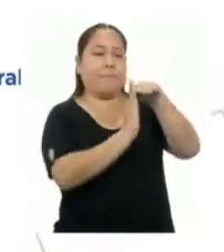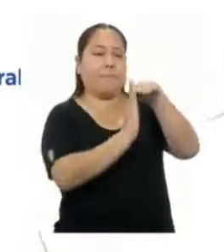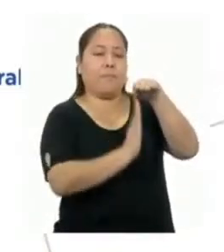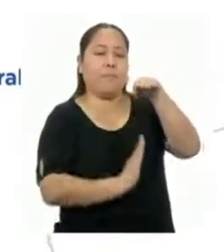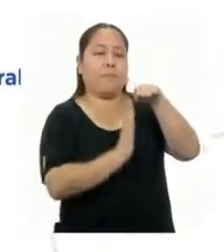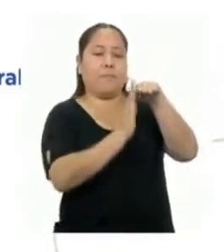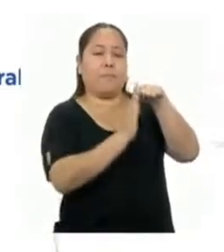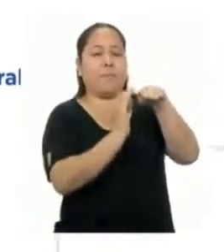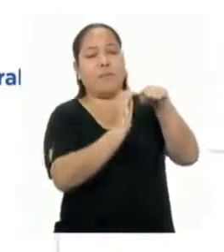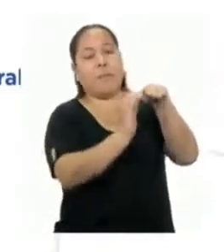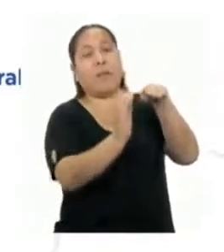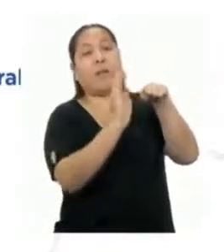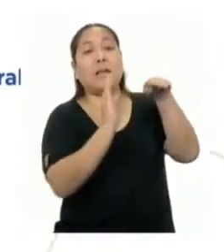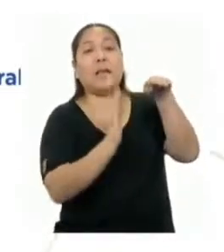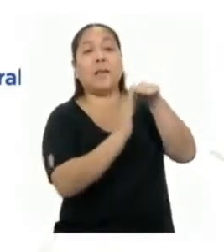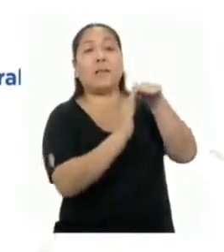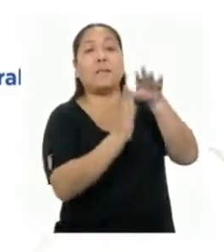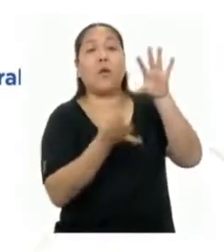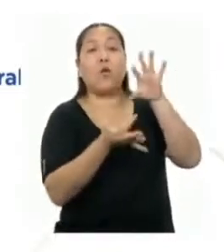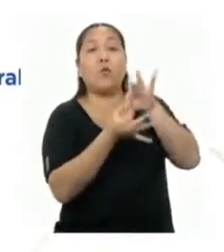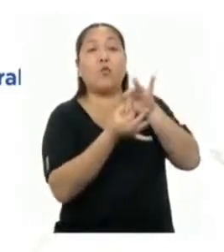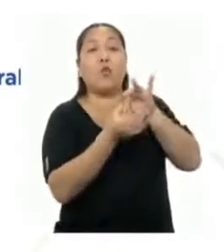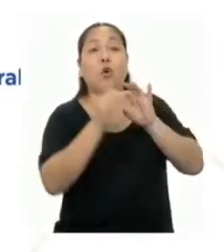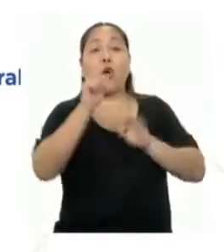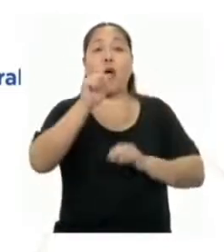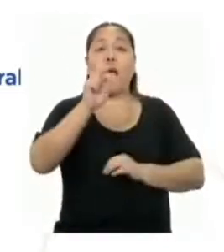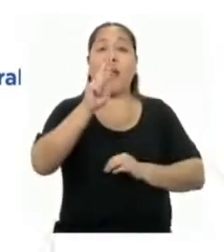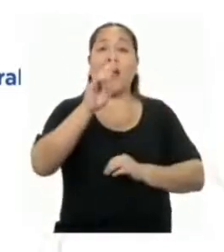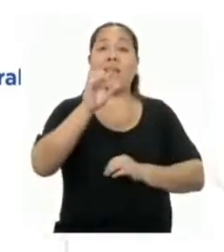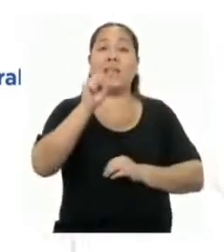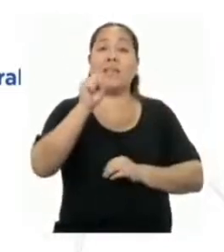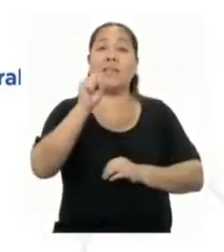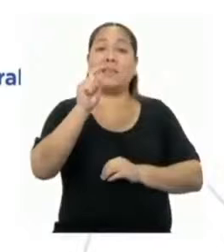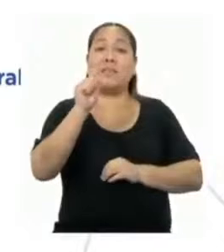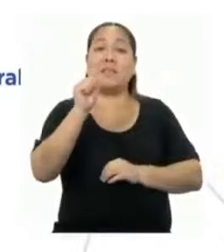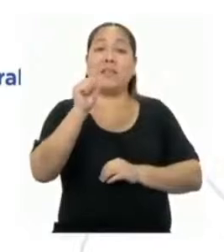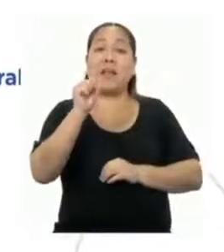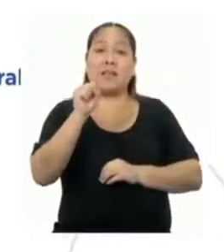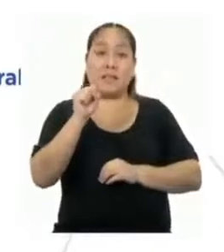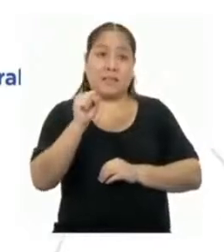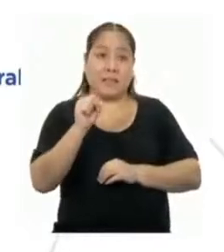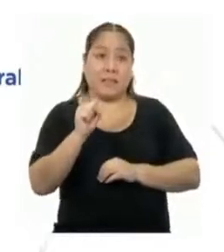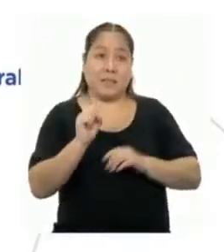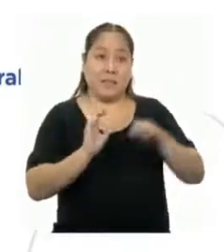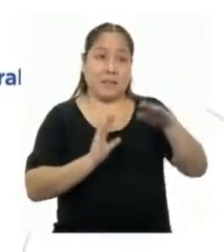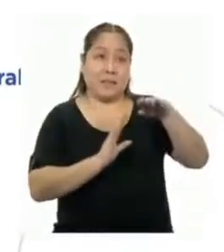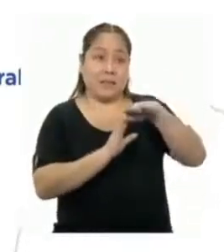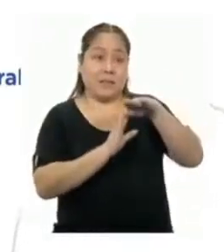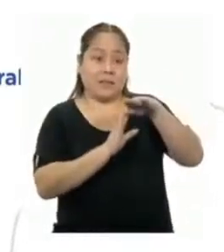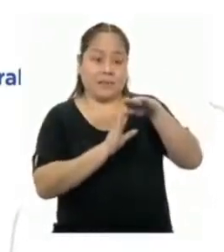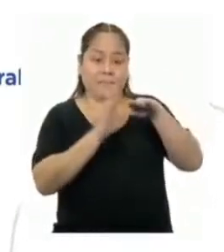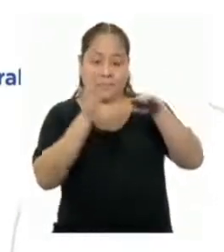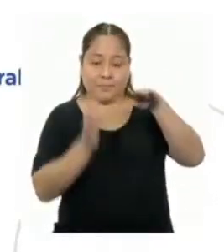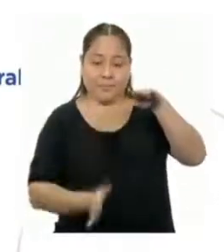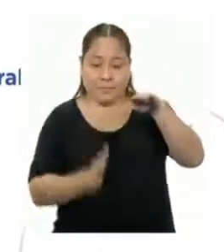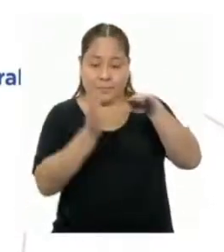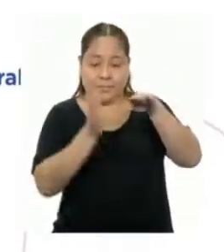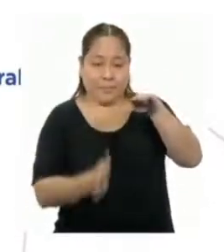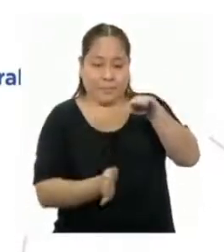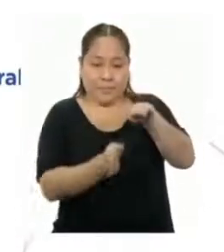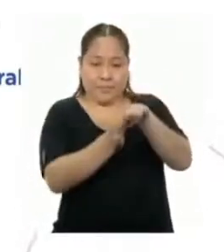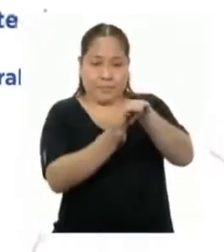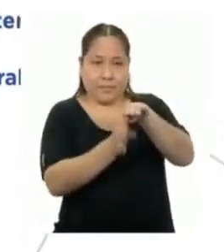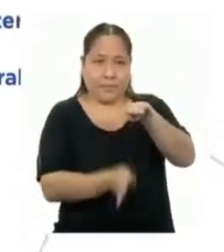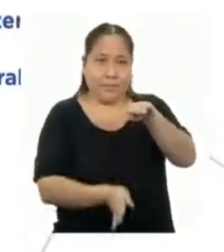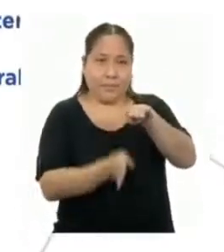llaman aristas básicas. Estas otras intersecciones, las que están entre las caras laterales,